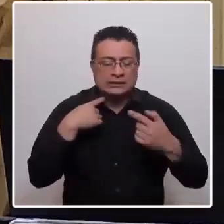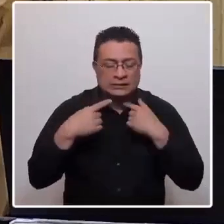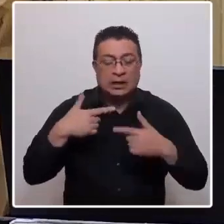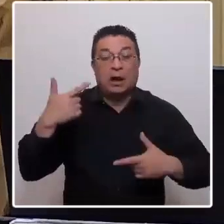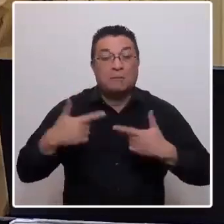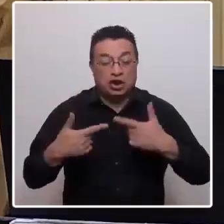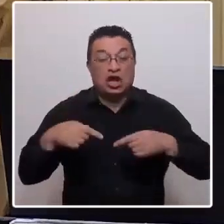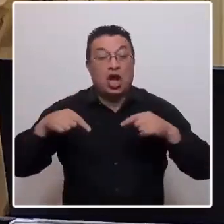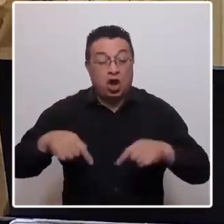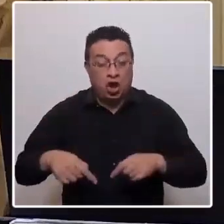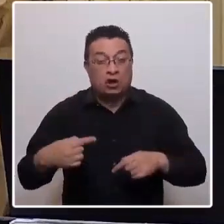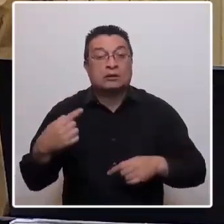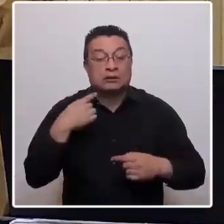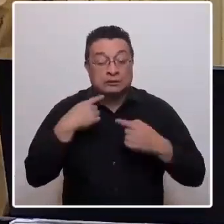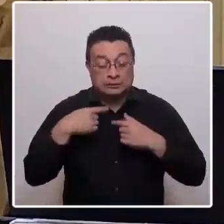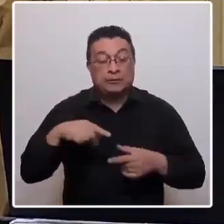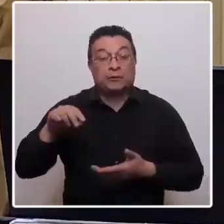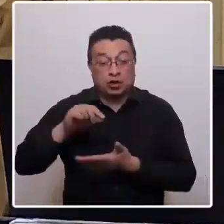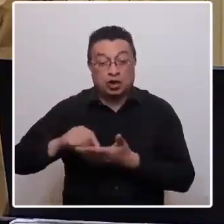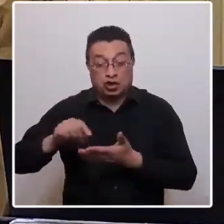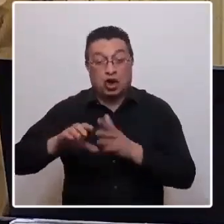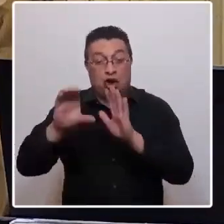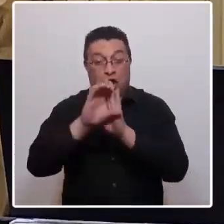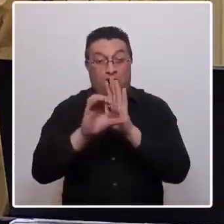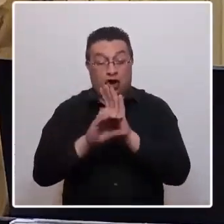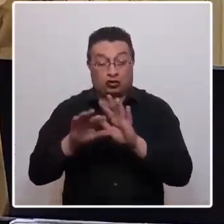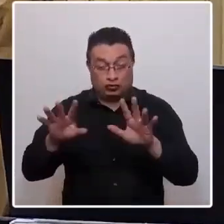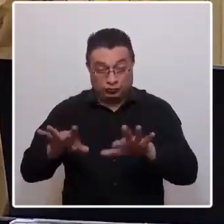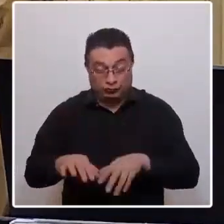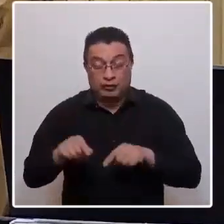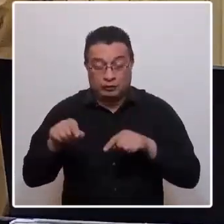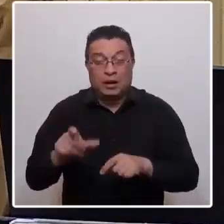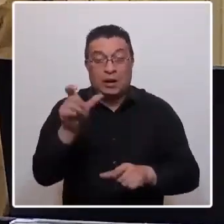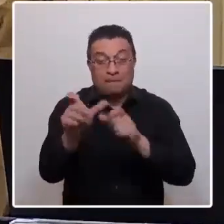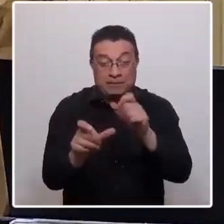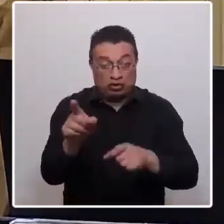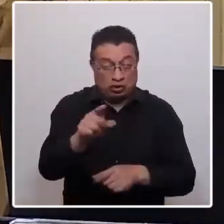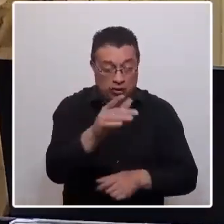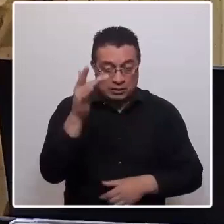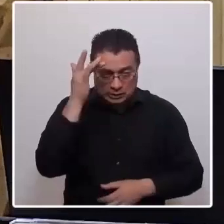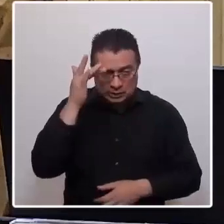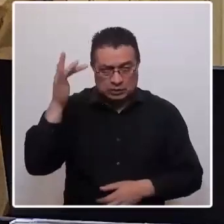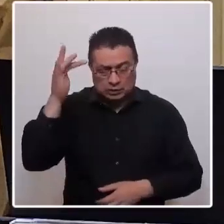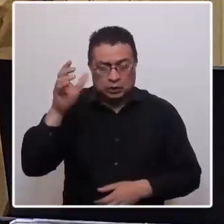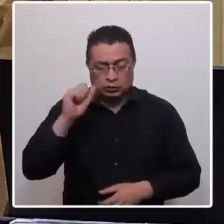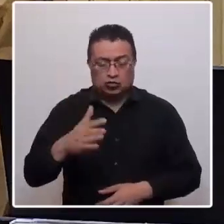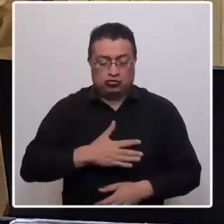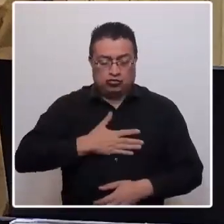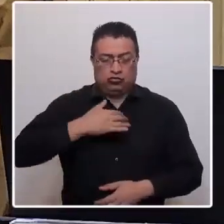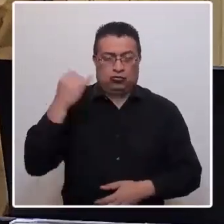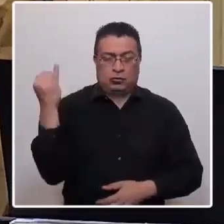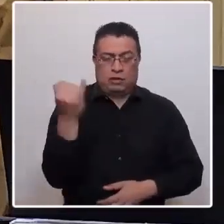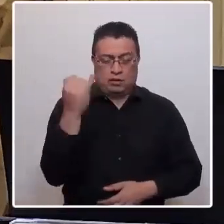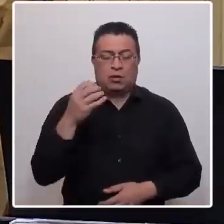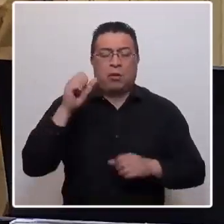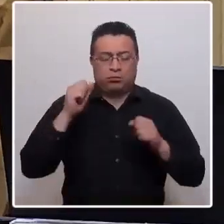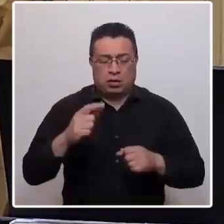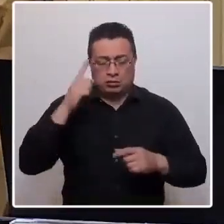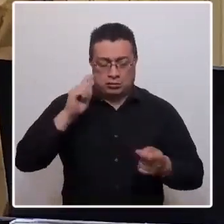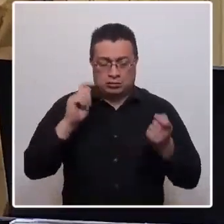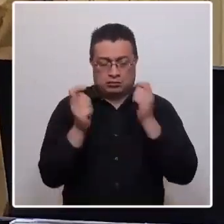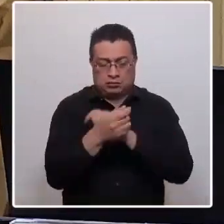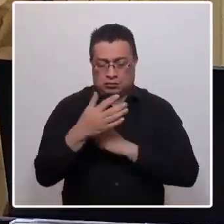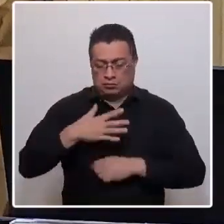nos tiene hoy escribiendo nuestra Constitución es la promoción de que el individuo, muy capaz y absolutamente autosuficiente para transformar su realidad y su